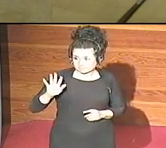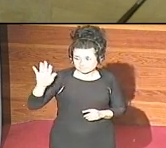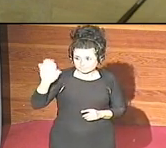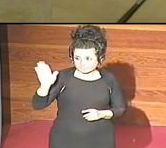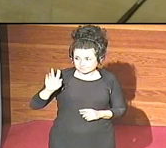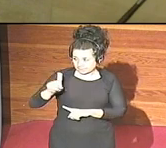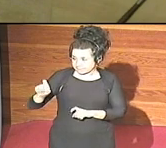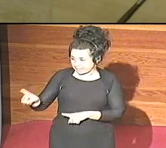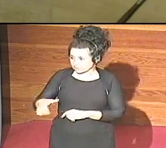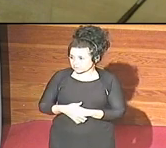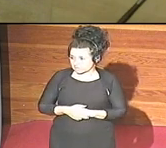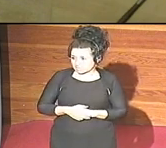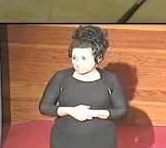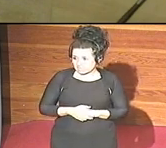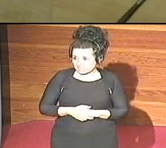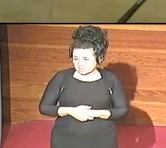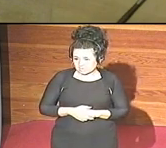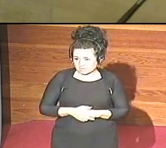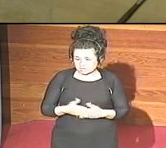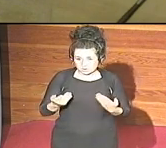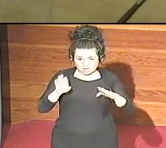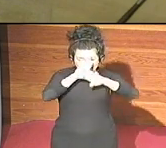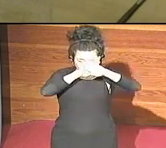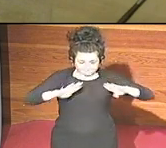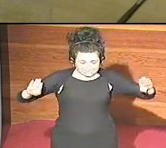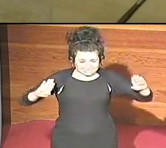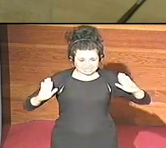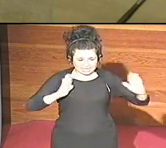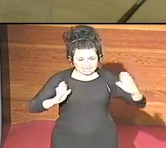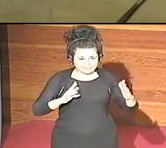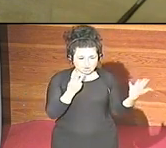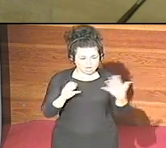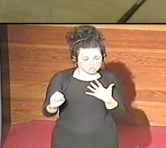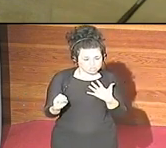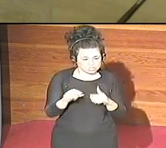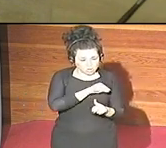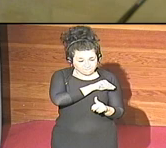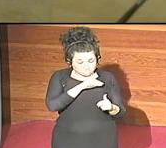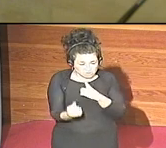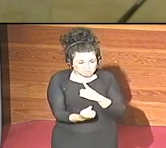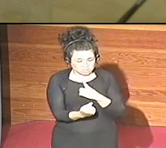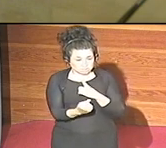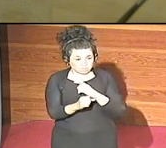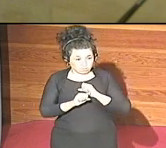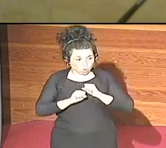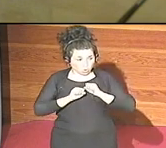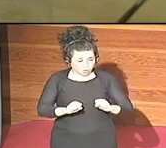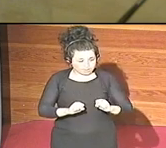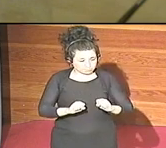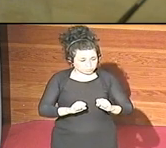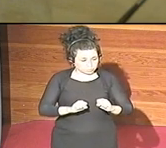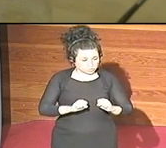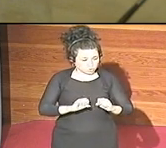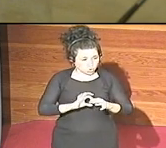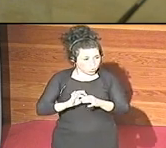Mi pregunta va a ser, tomando como referencia a Afganistán, pero en los 80, uno de los factores precisamente de colapso de la Unión Soviética